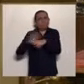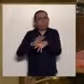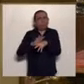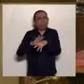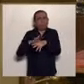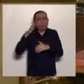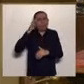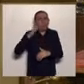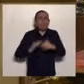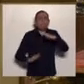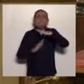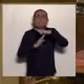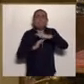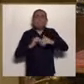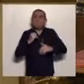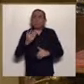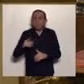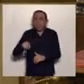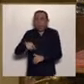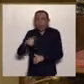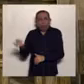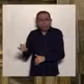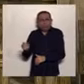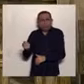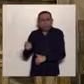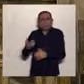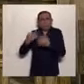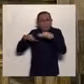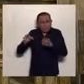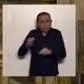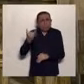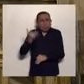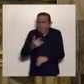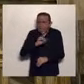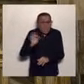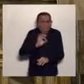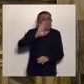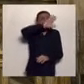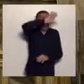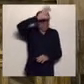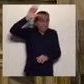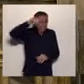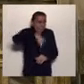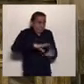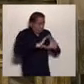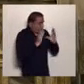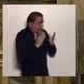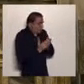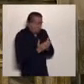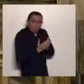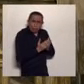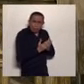angular, porque en ningún otro existe la salvación, ni hay bajo el cielo otro